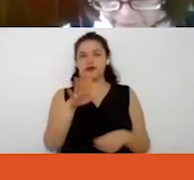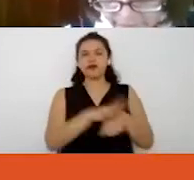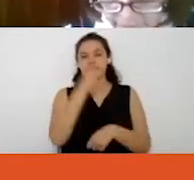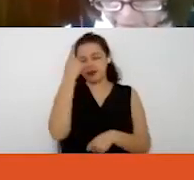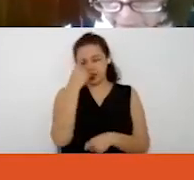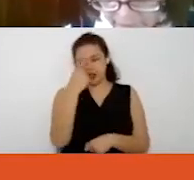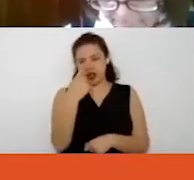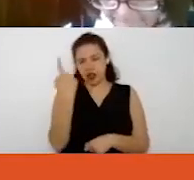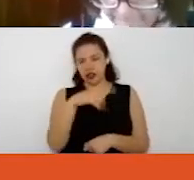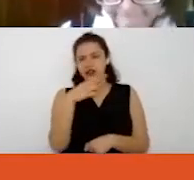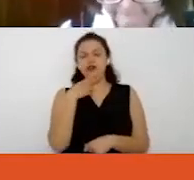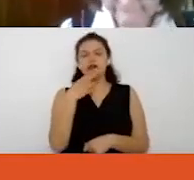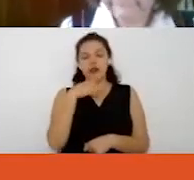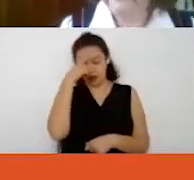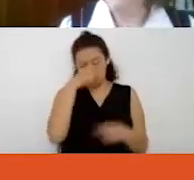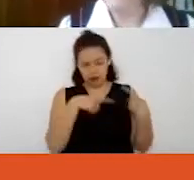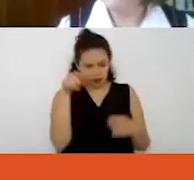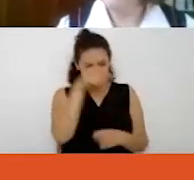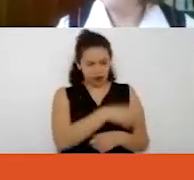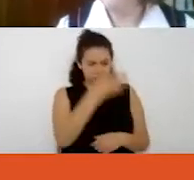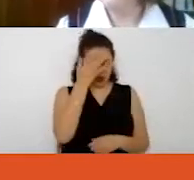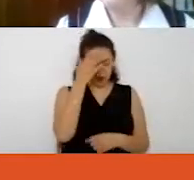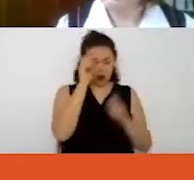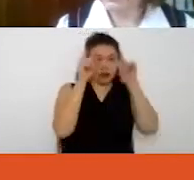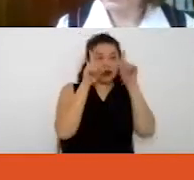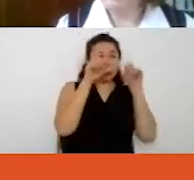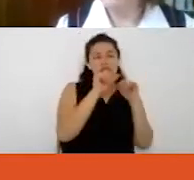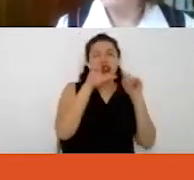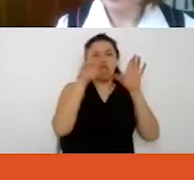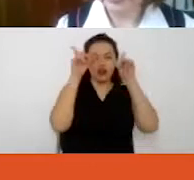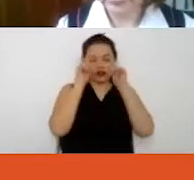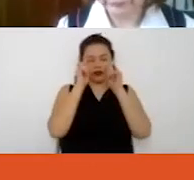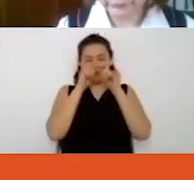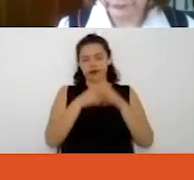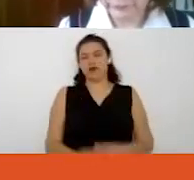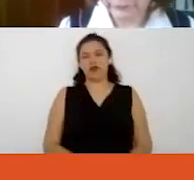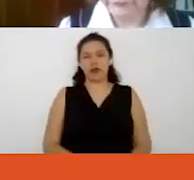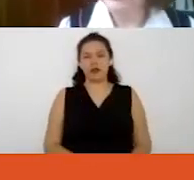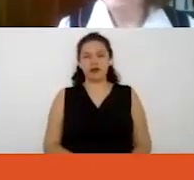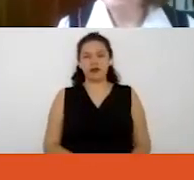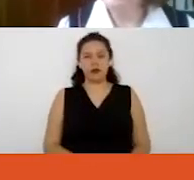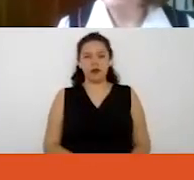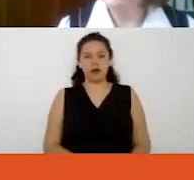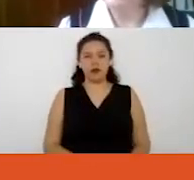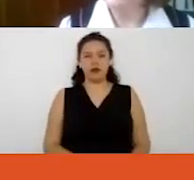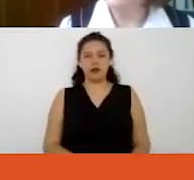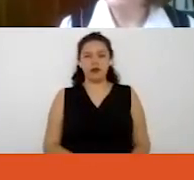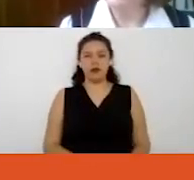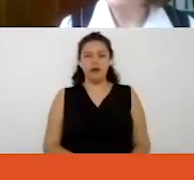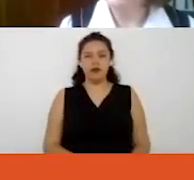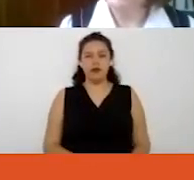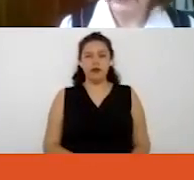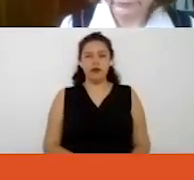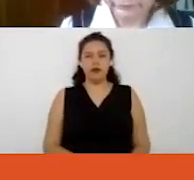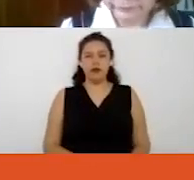El conocer si la víctima estaba consciente o inconsciente, ¿sale? Sí. Bien. En